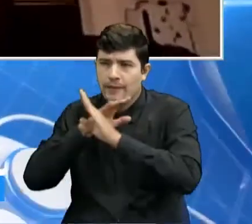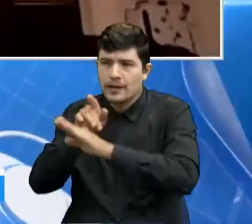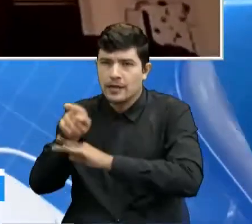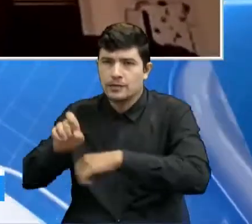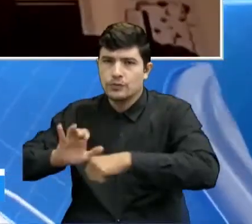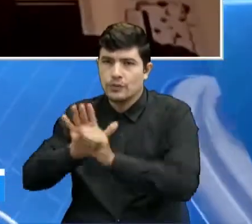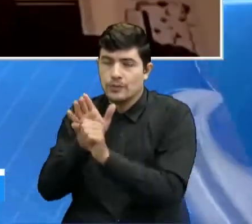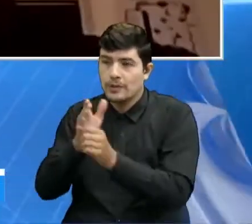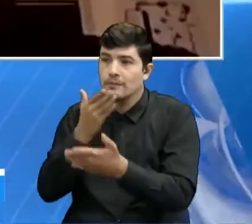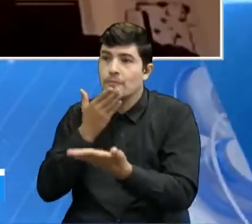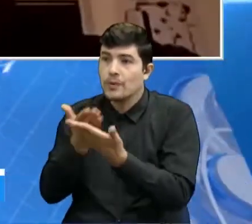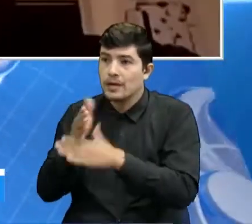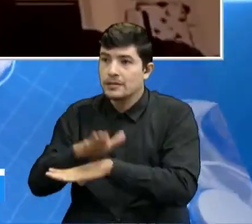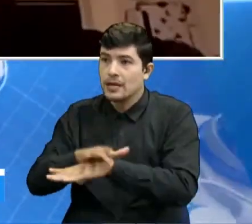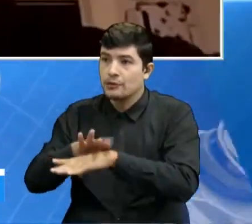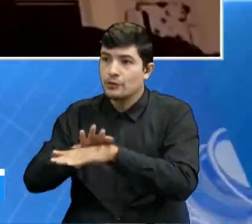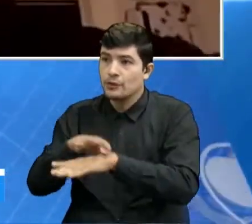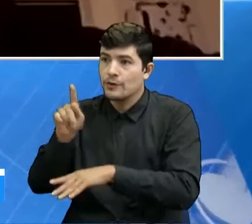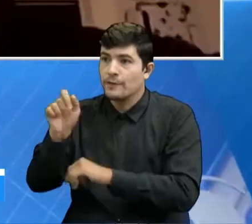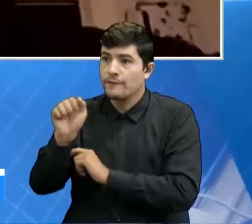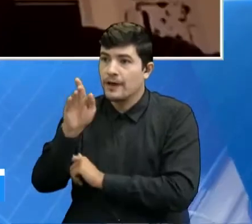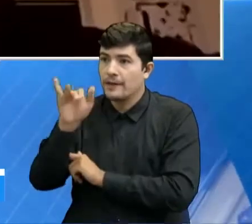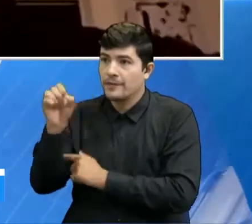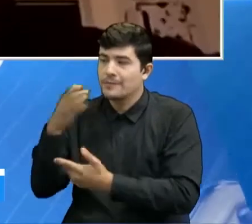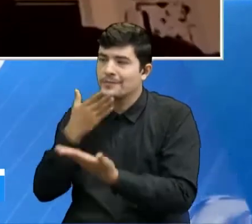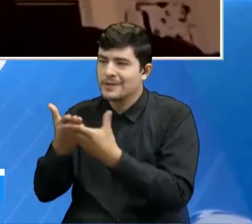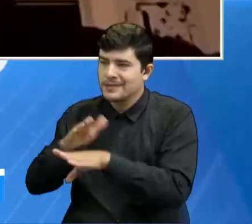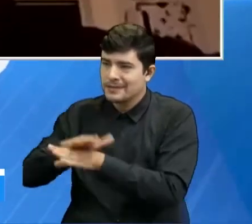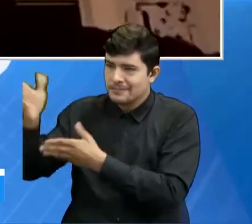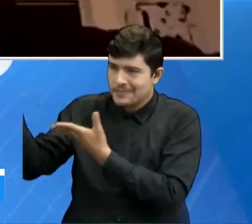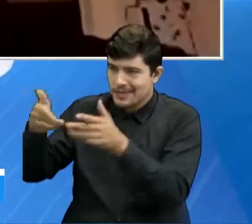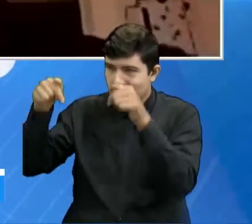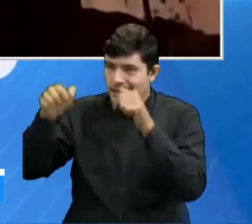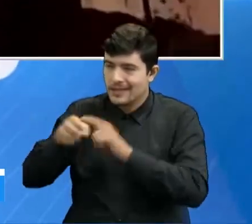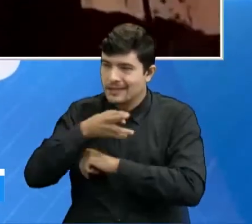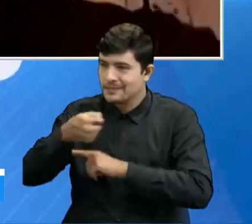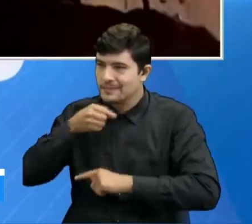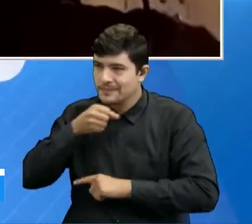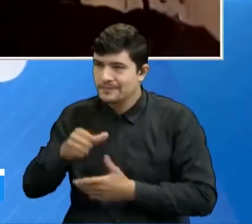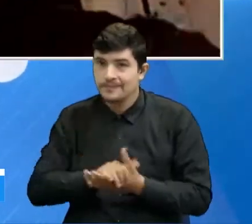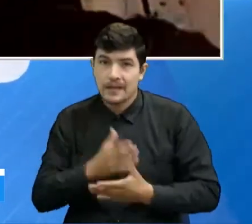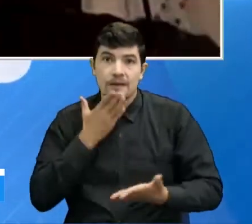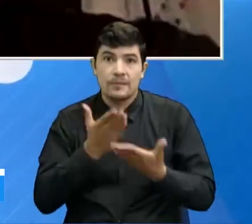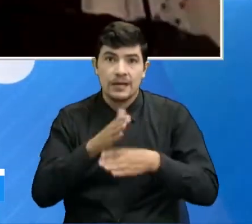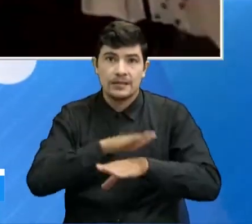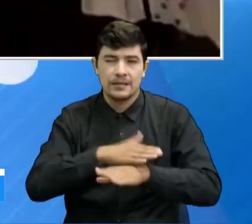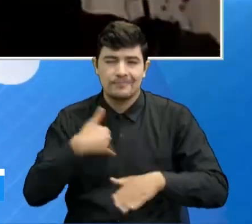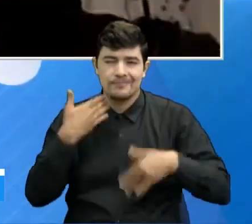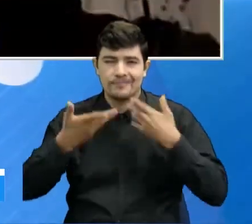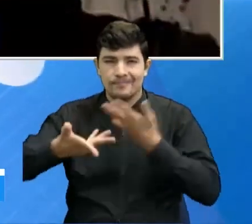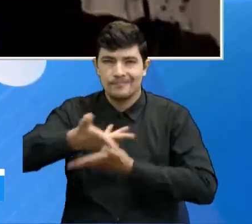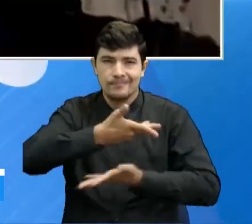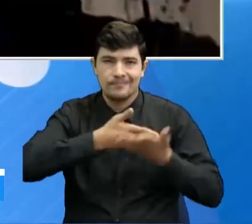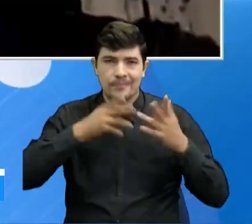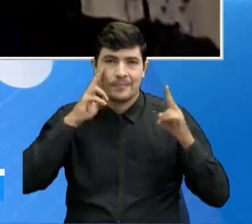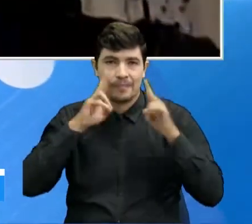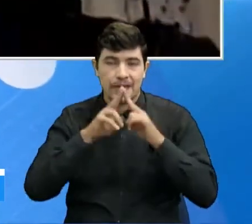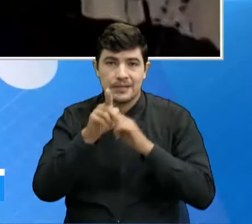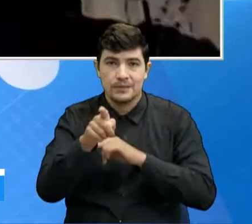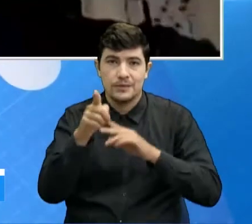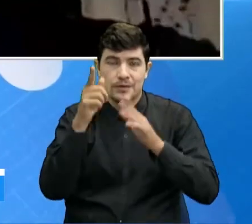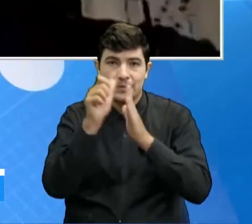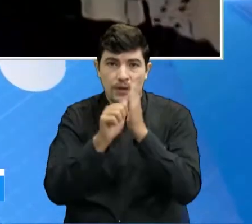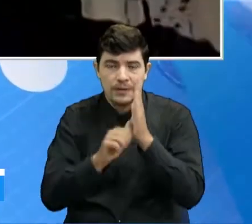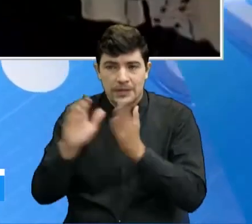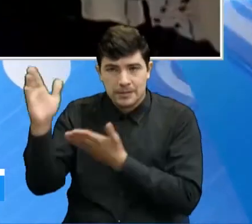buenas tardes, gracias por estar a esta hora con nosotros. Muy buenas tardes, Sergio, encantado de estar en tu programa y haberme podido